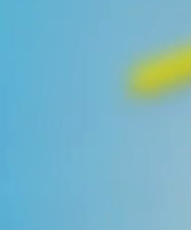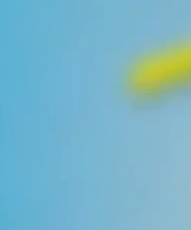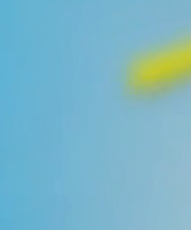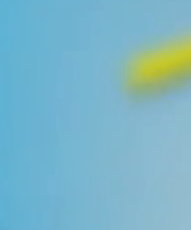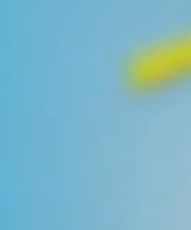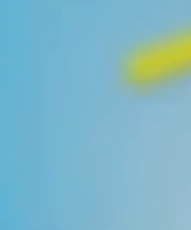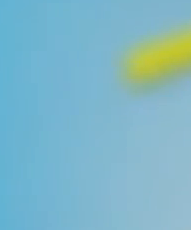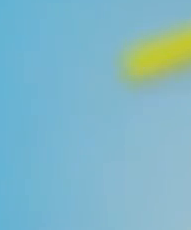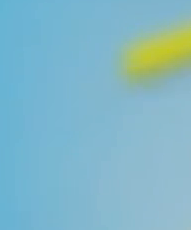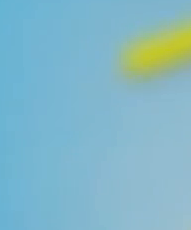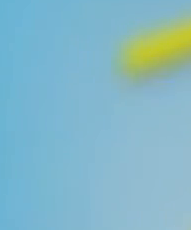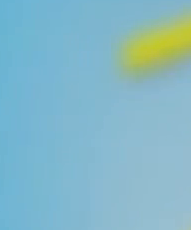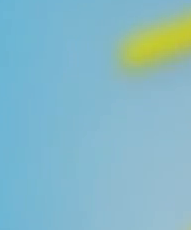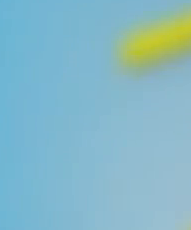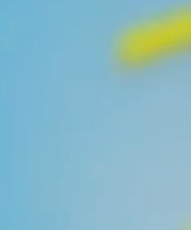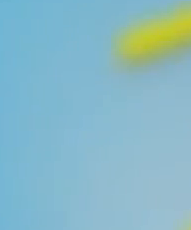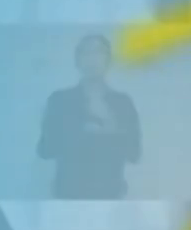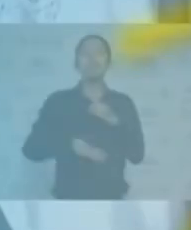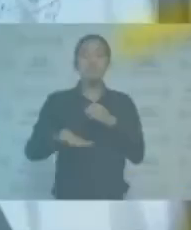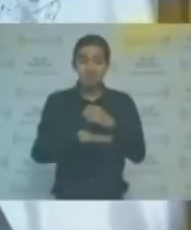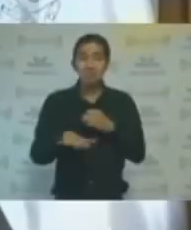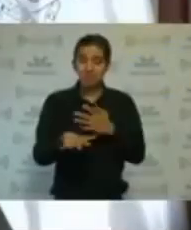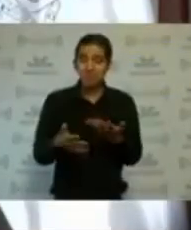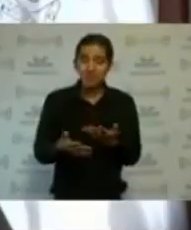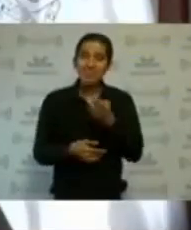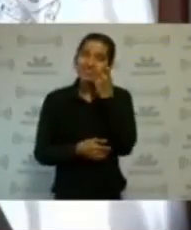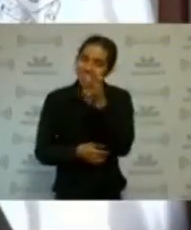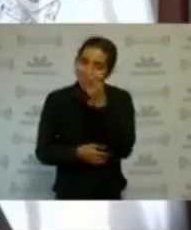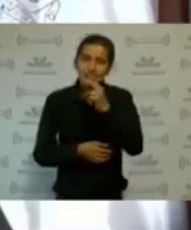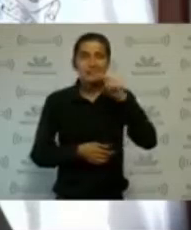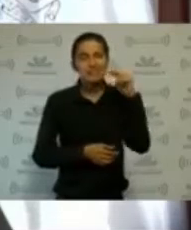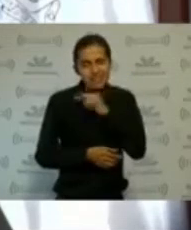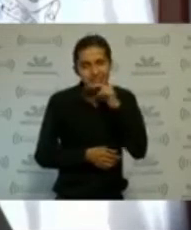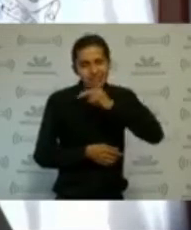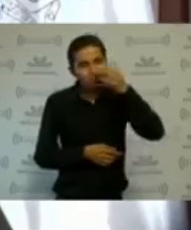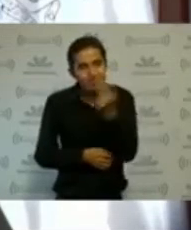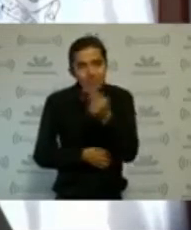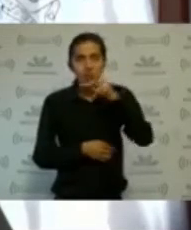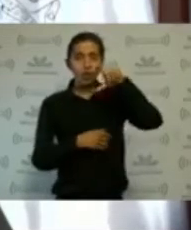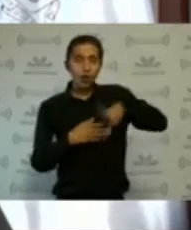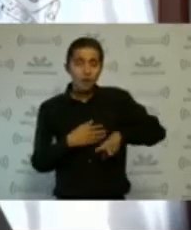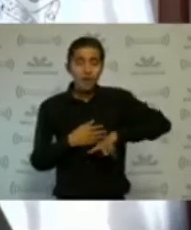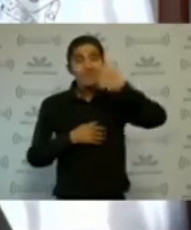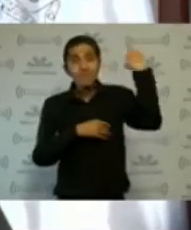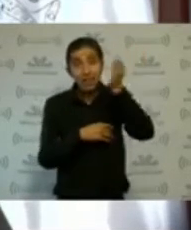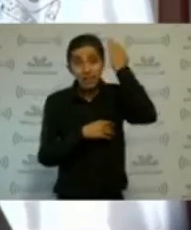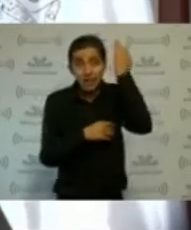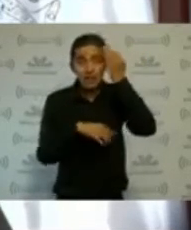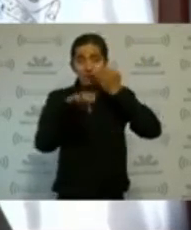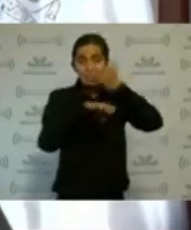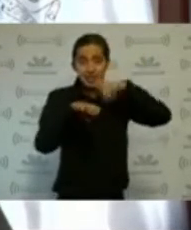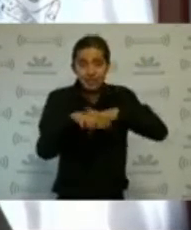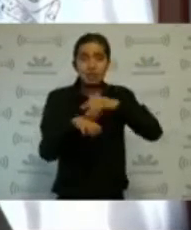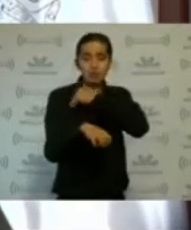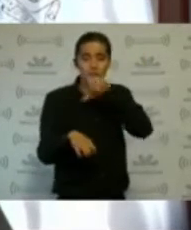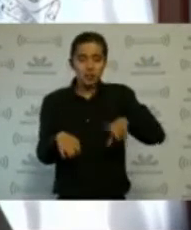La buena noticia, un aliciente para las empresas que dio Silvano Aureoles en su mensaje de hoy en la mañana, con